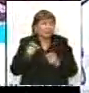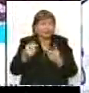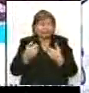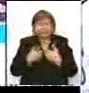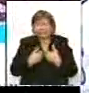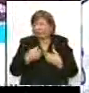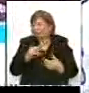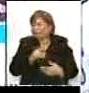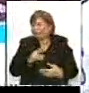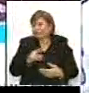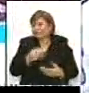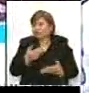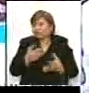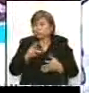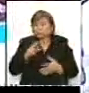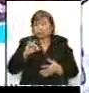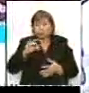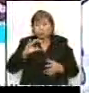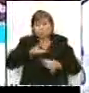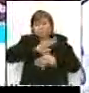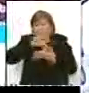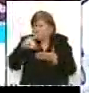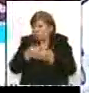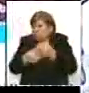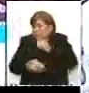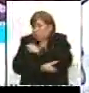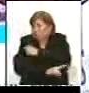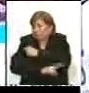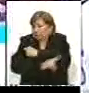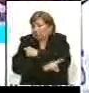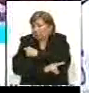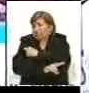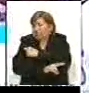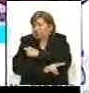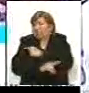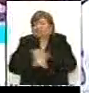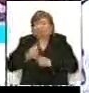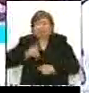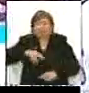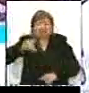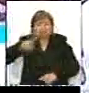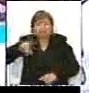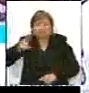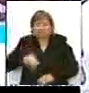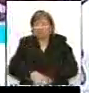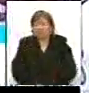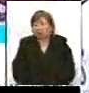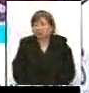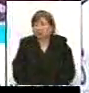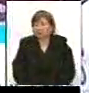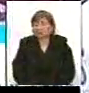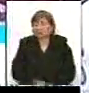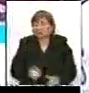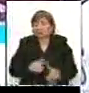RUC y es de ámbito nacional. Y el movimiento es regional.